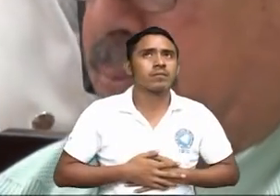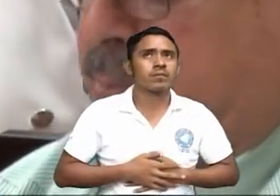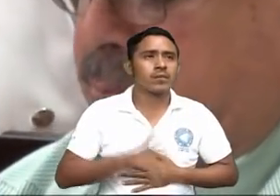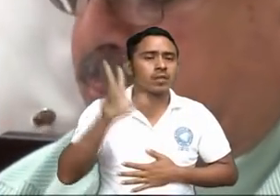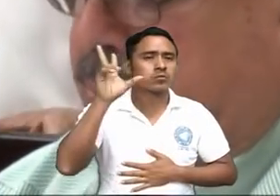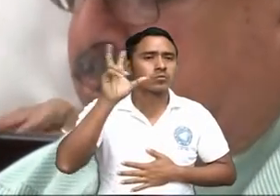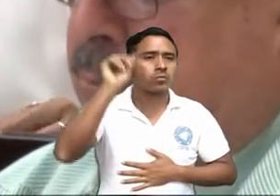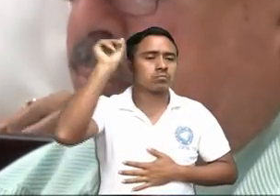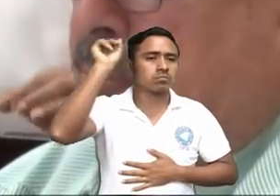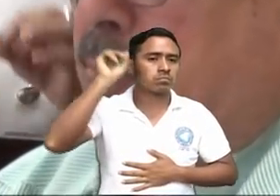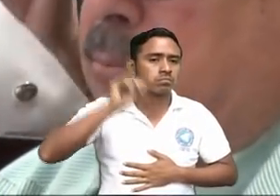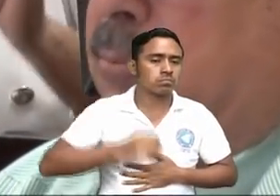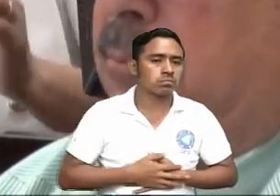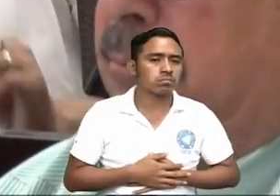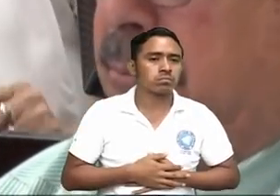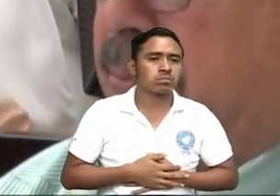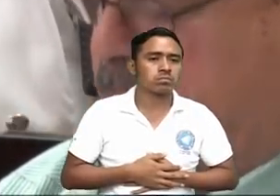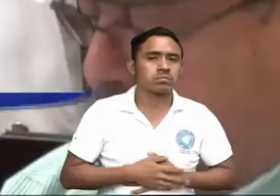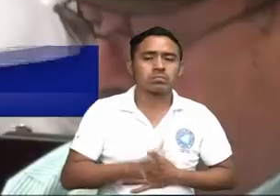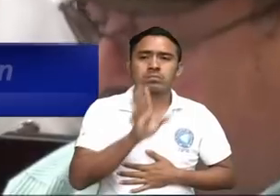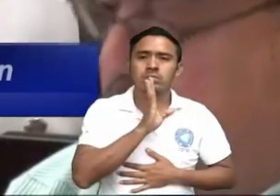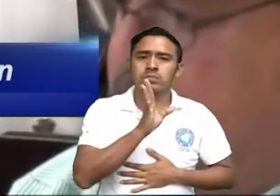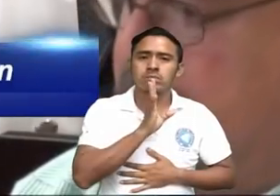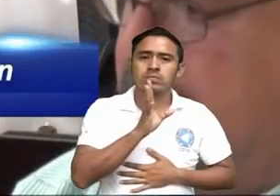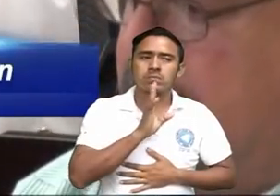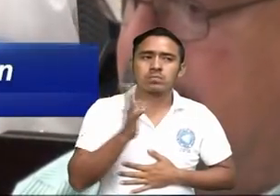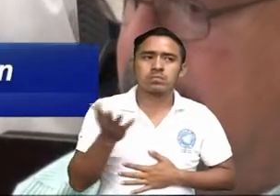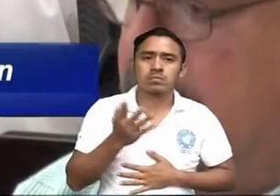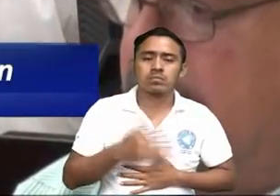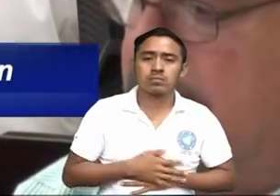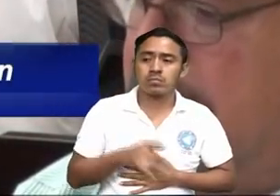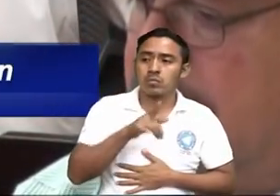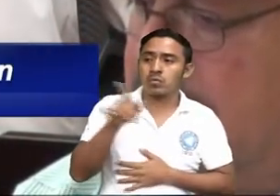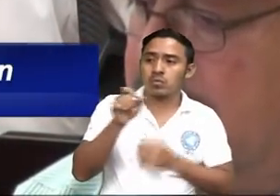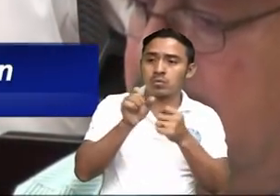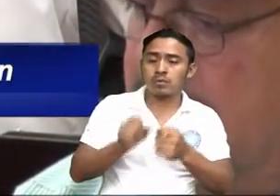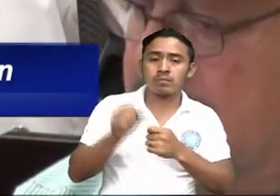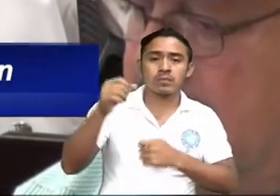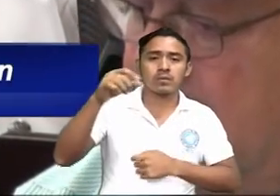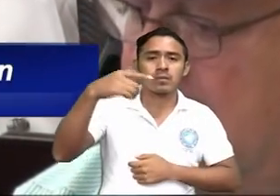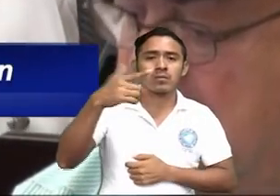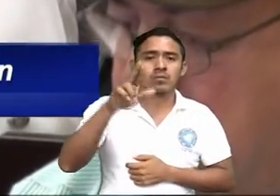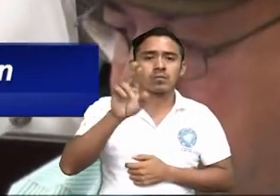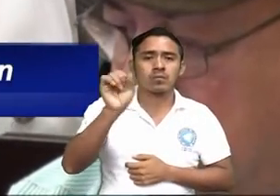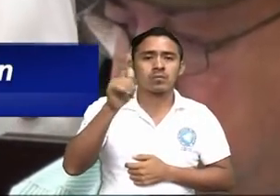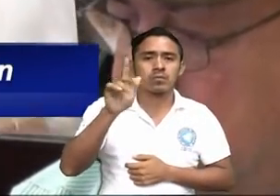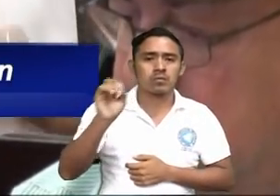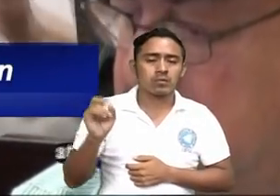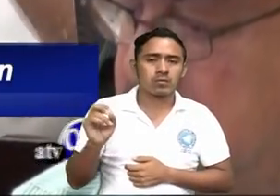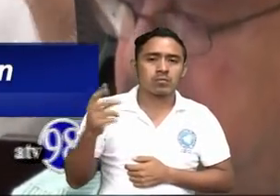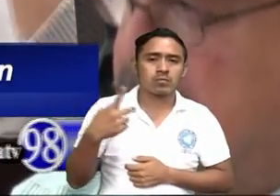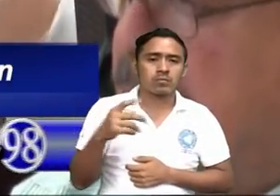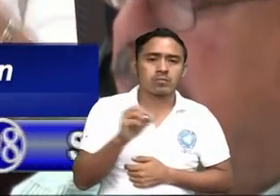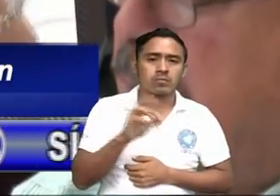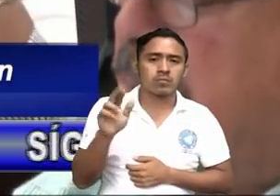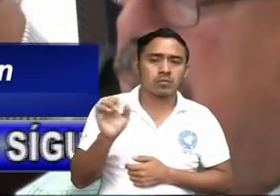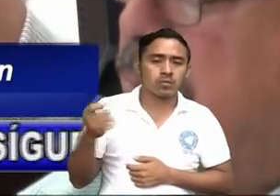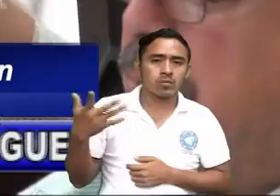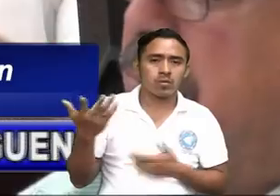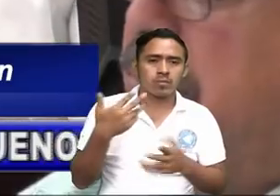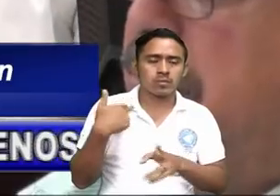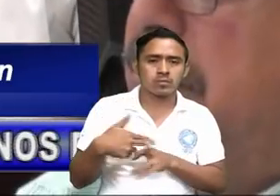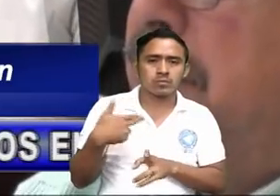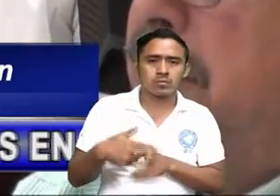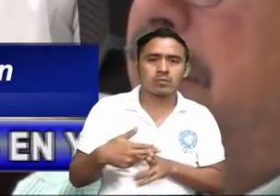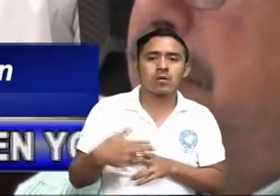merece hablar del compañero Gustavo Porras. Para mencionar el nombre